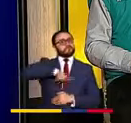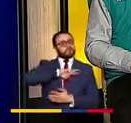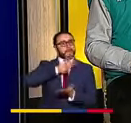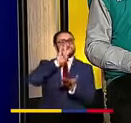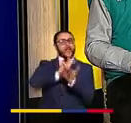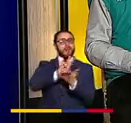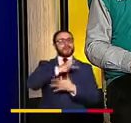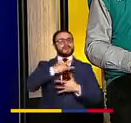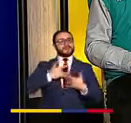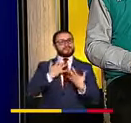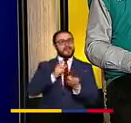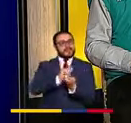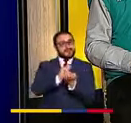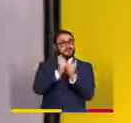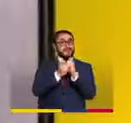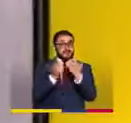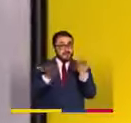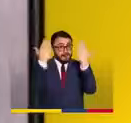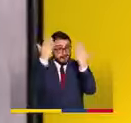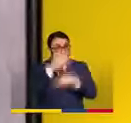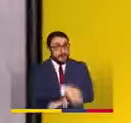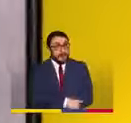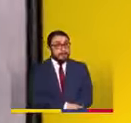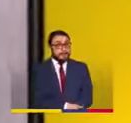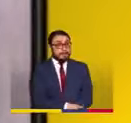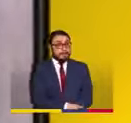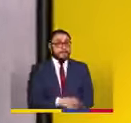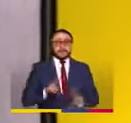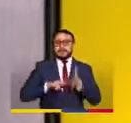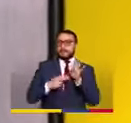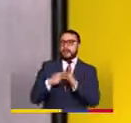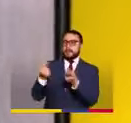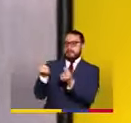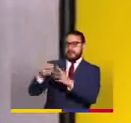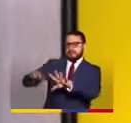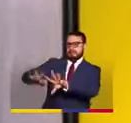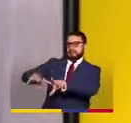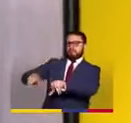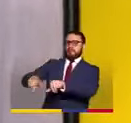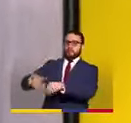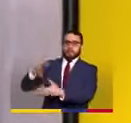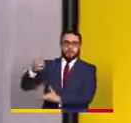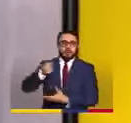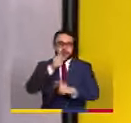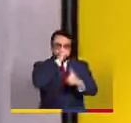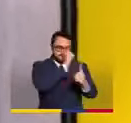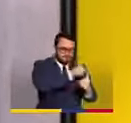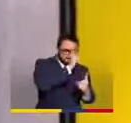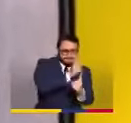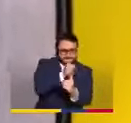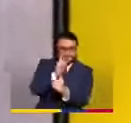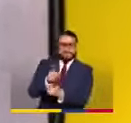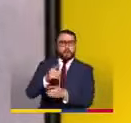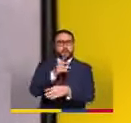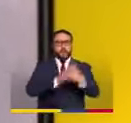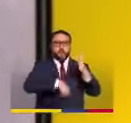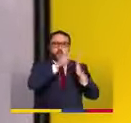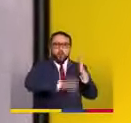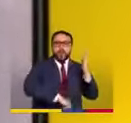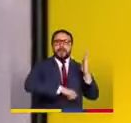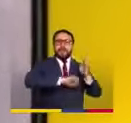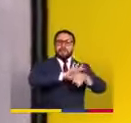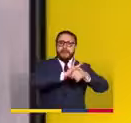salud? Esto es plata que llegaron de robarse y que va directamente en términos de enfermeras y de médicas y médicos a